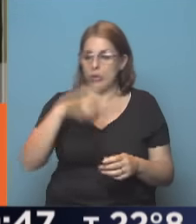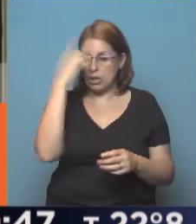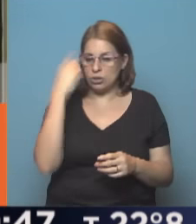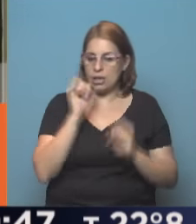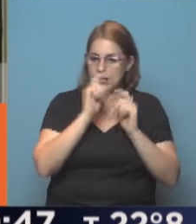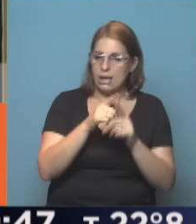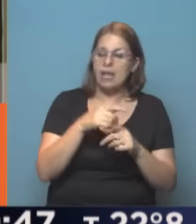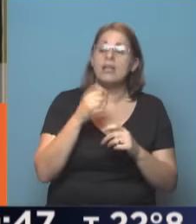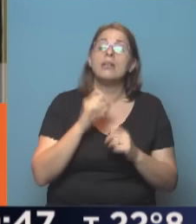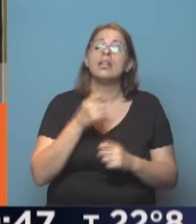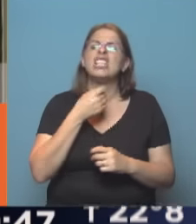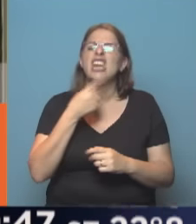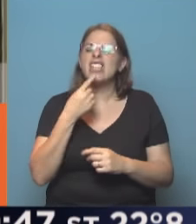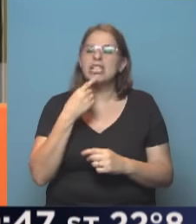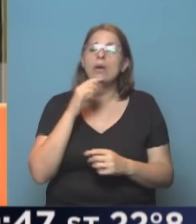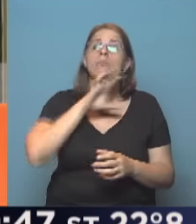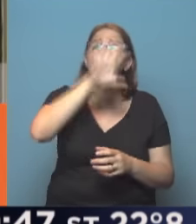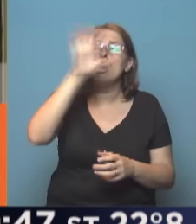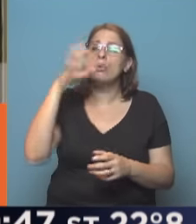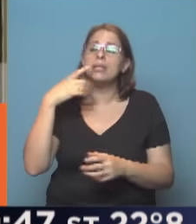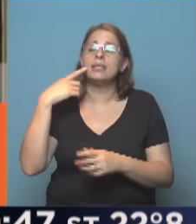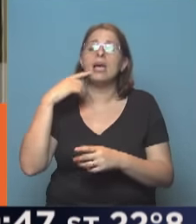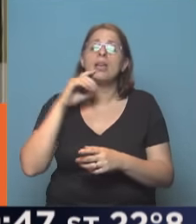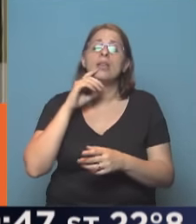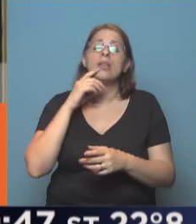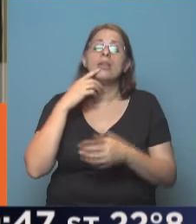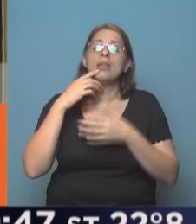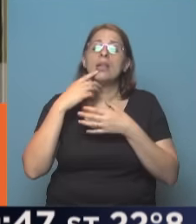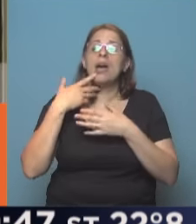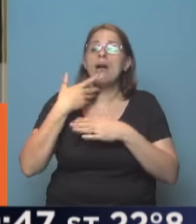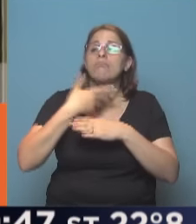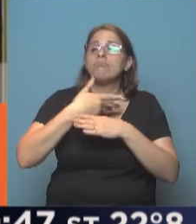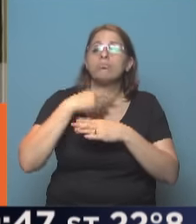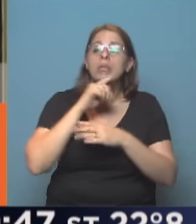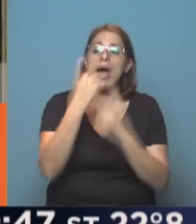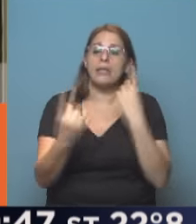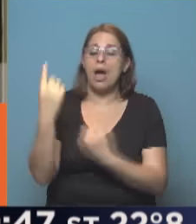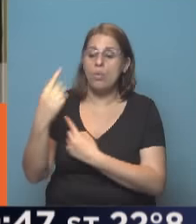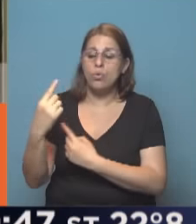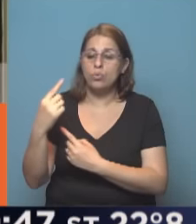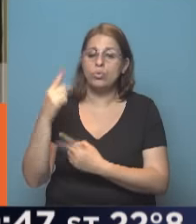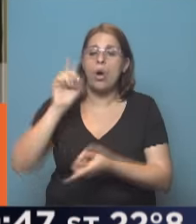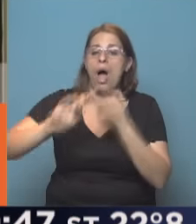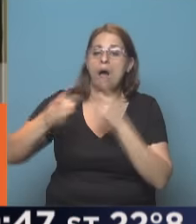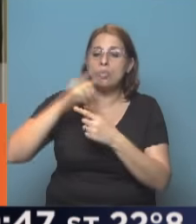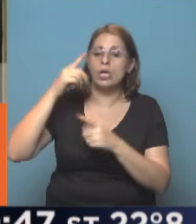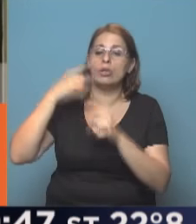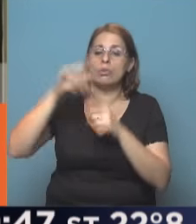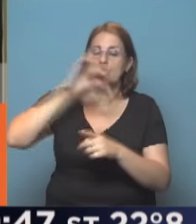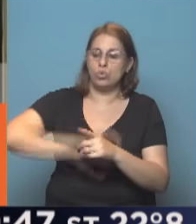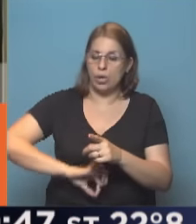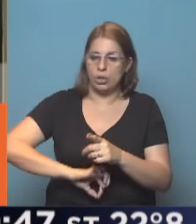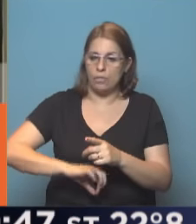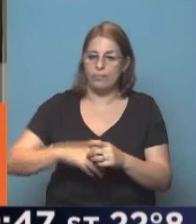permite que las provincias puedan, en forma independiente, ir cerrando paritarias sin tener que esperar, porque en el caso de Nación no hay una negociación específica, sino que ya